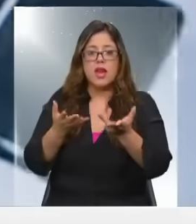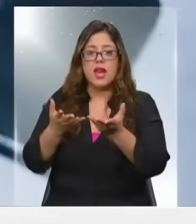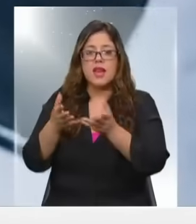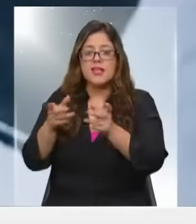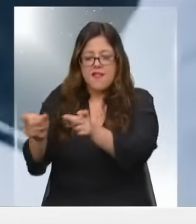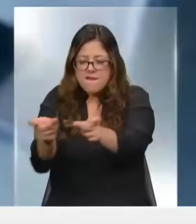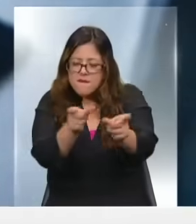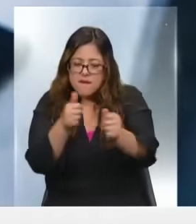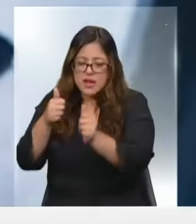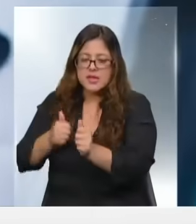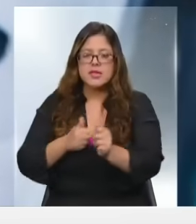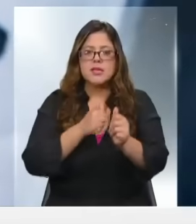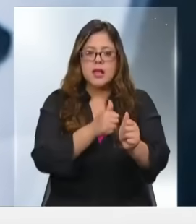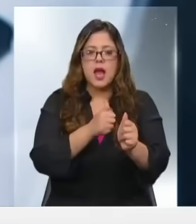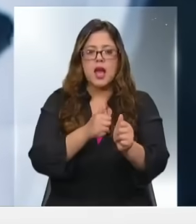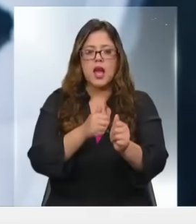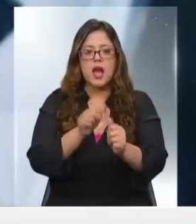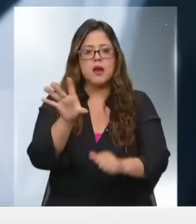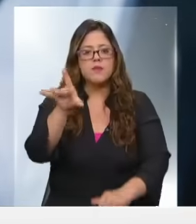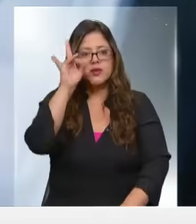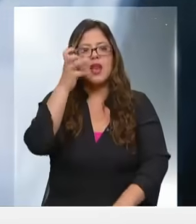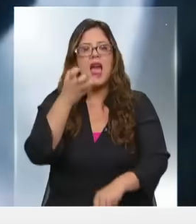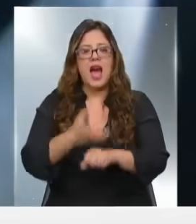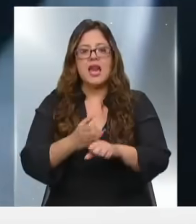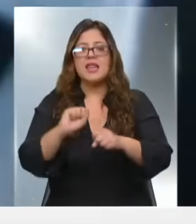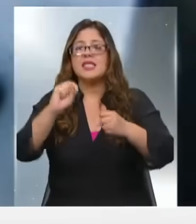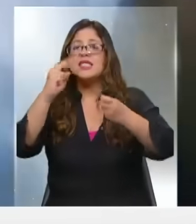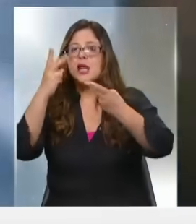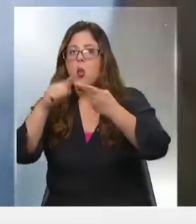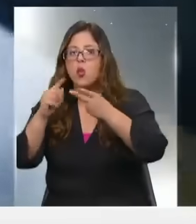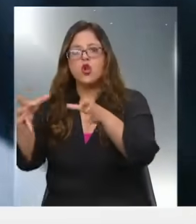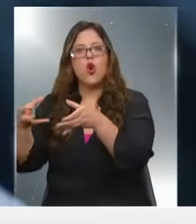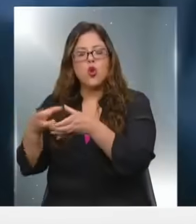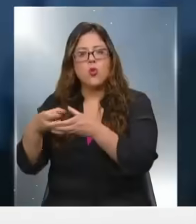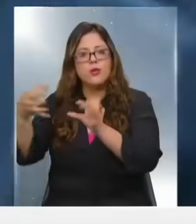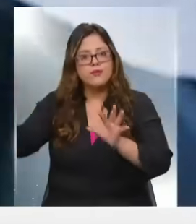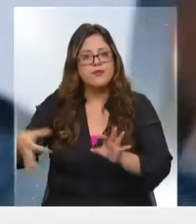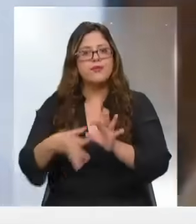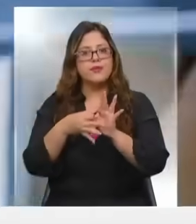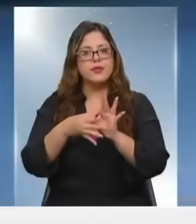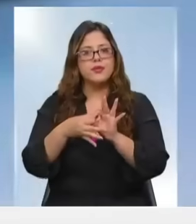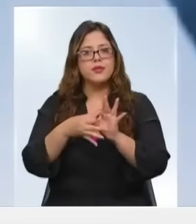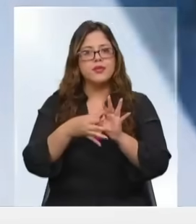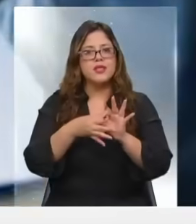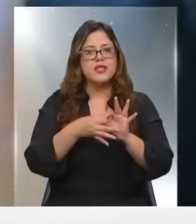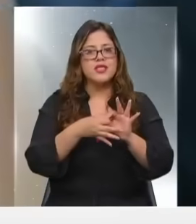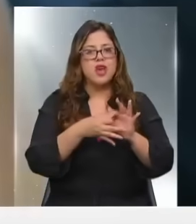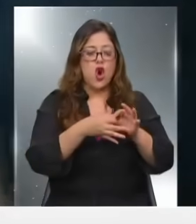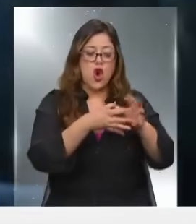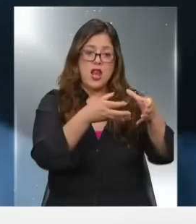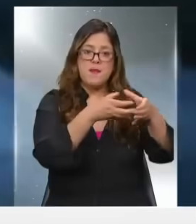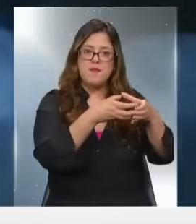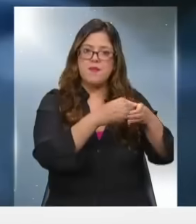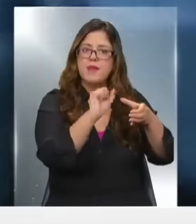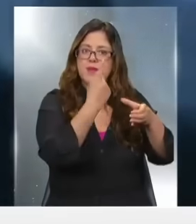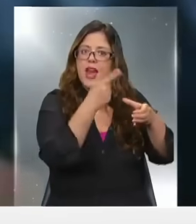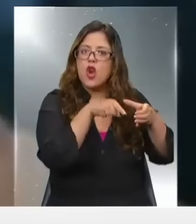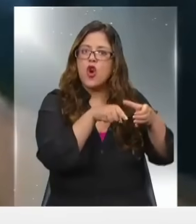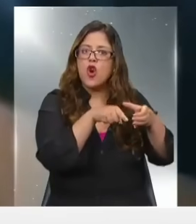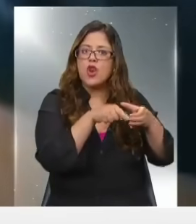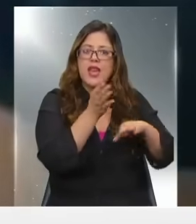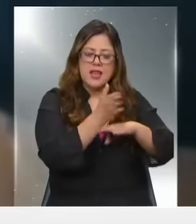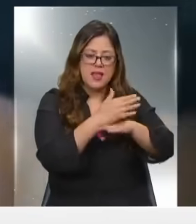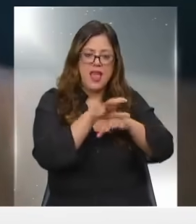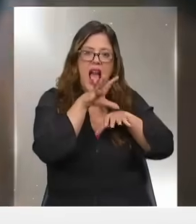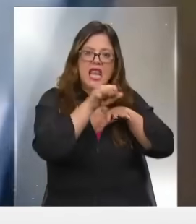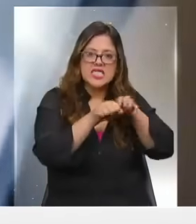seguimientos, que logramos determinar que existía una segunda banda asociada con esta primera banda de los pirañas, la cual se dedicaba al blanqueo